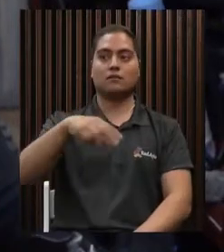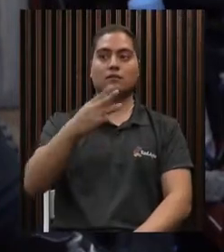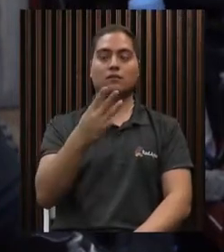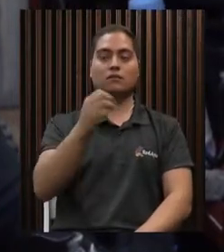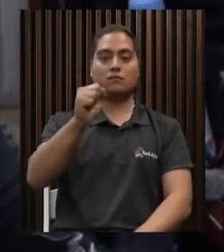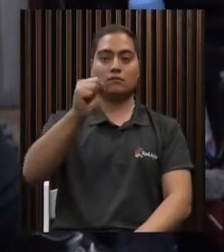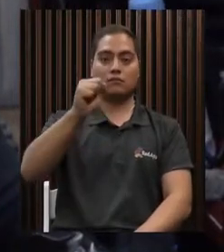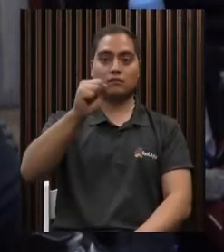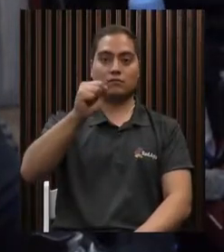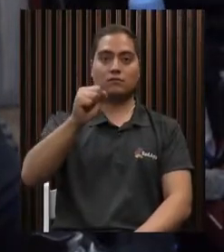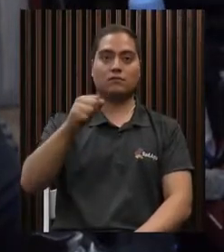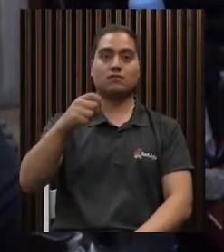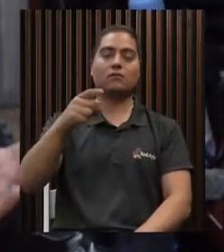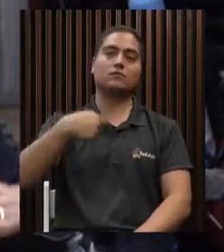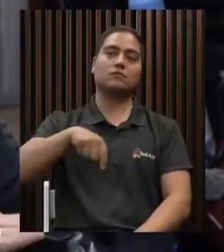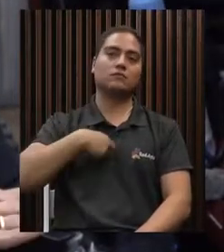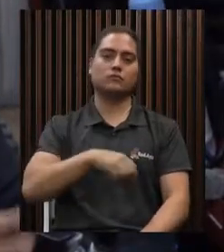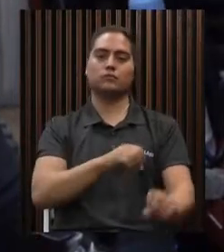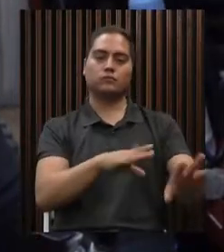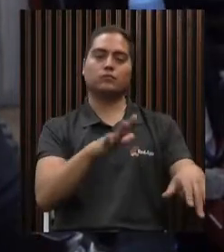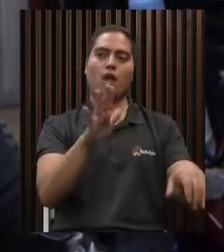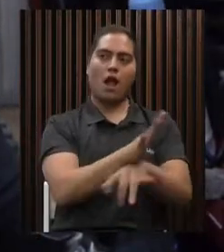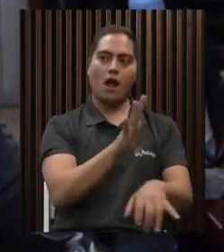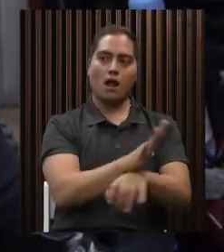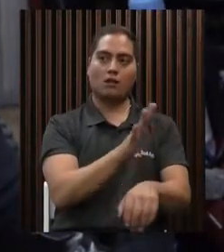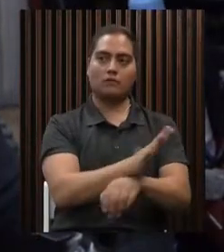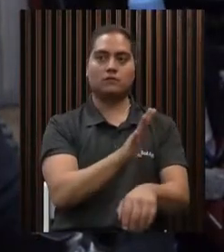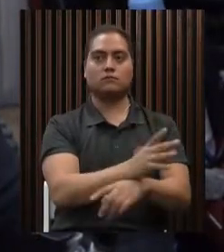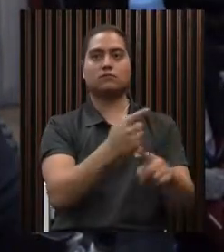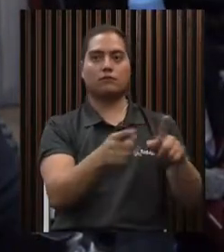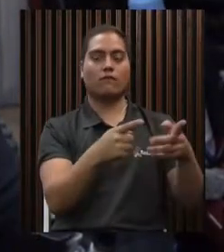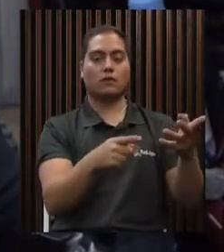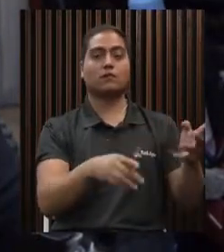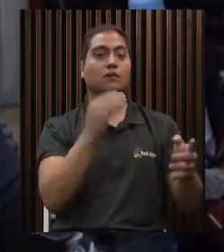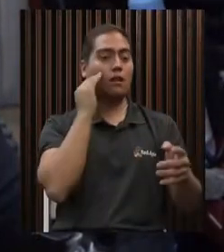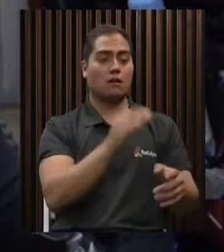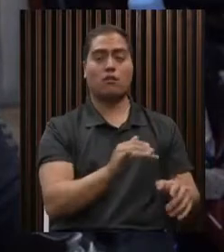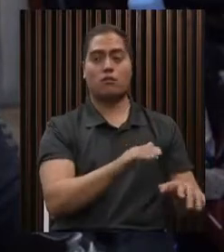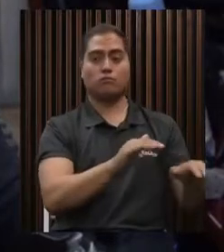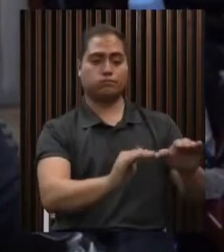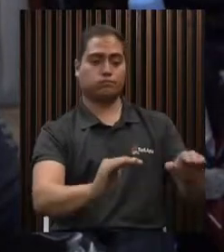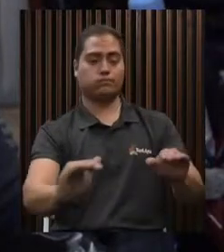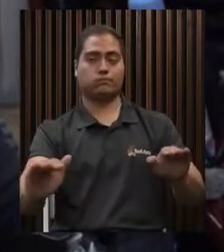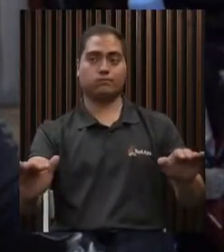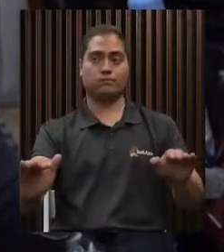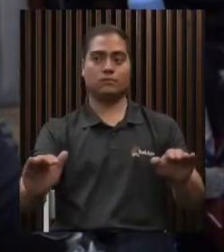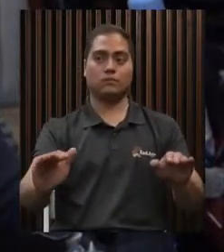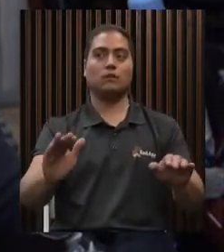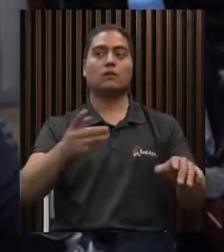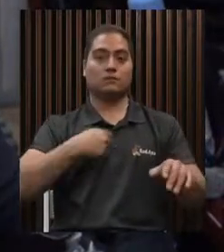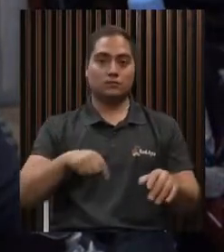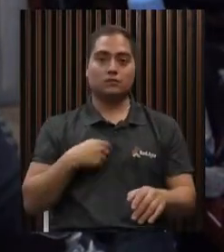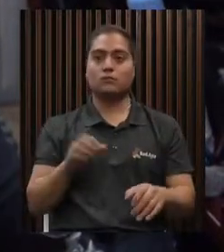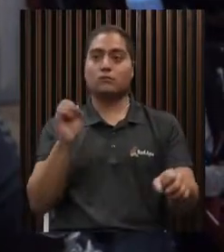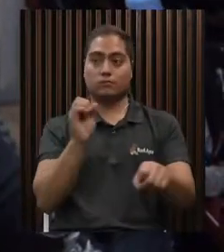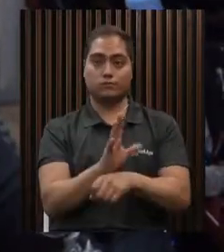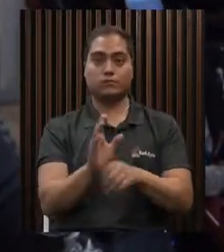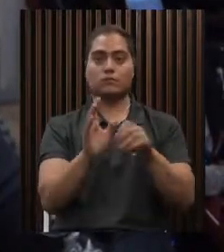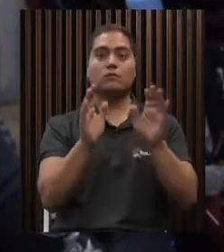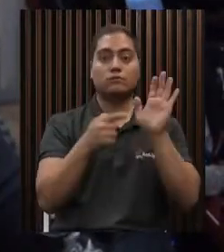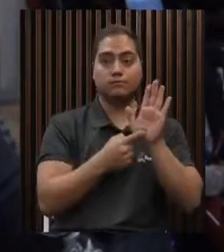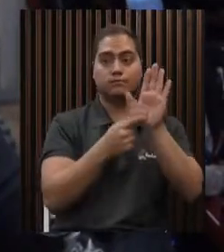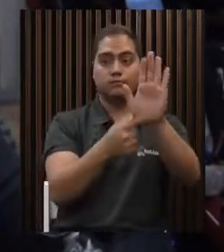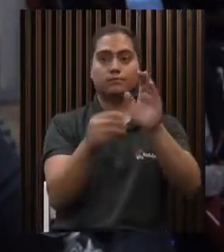3 meses a 6 años. Hemos hecho varias funciones distendidas y si bien nuestras funciones son bastante distendidas,